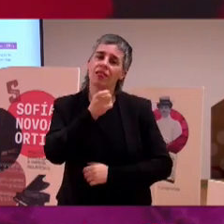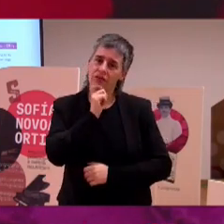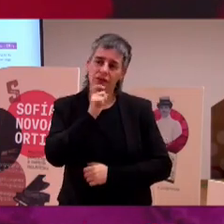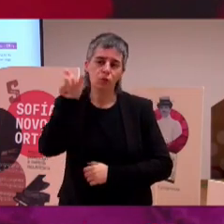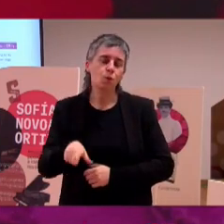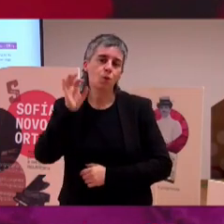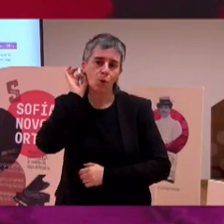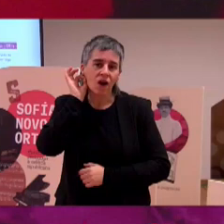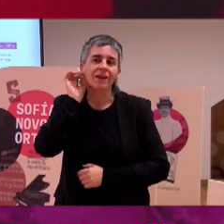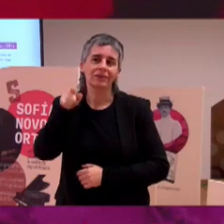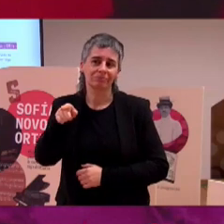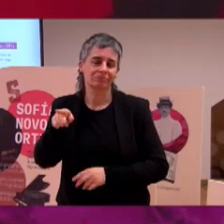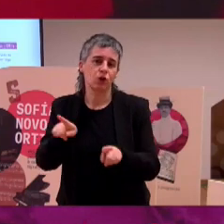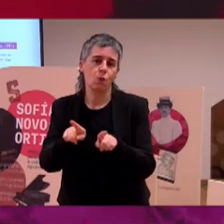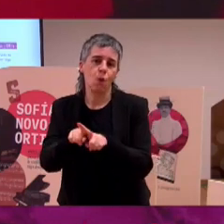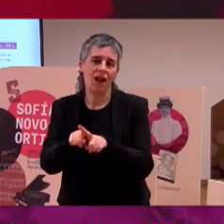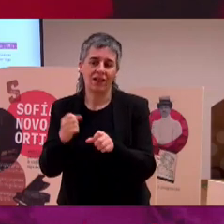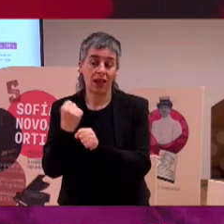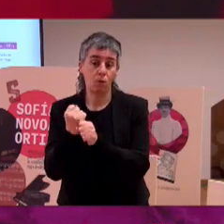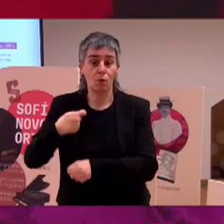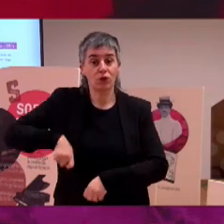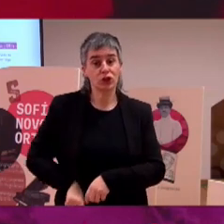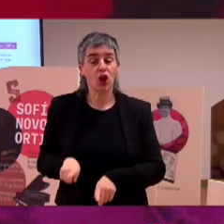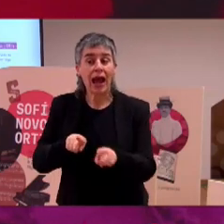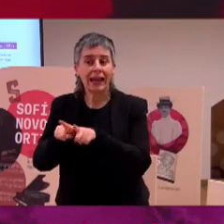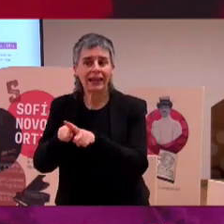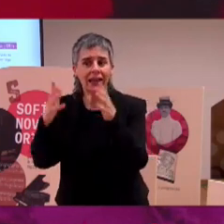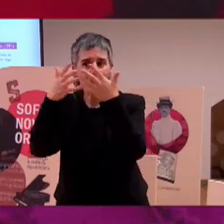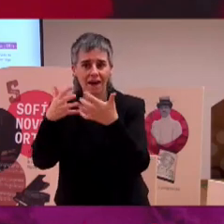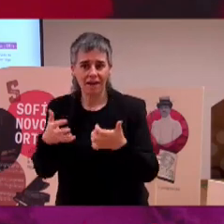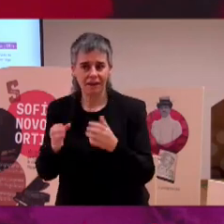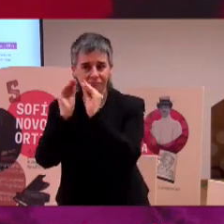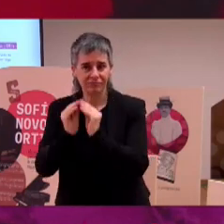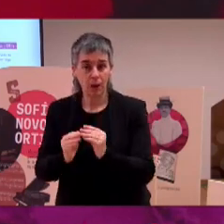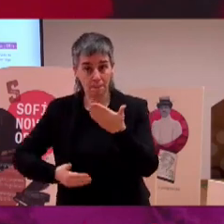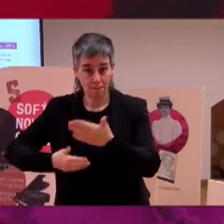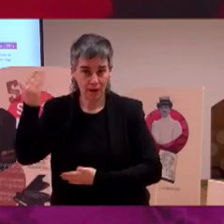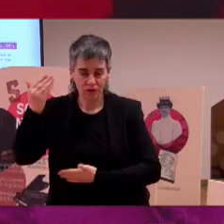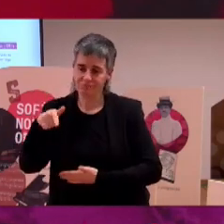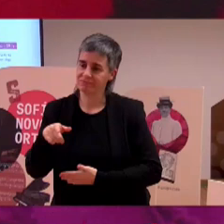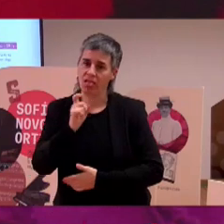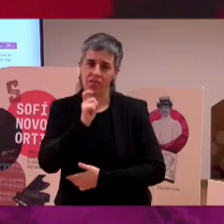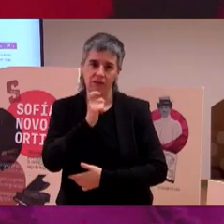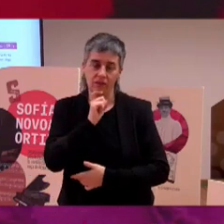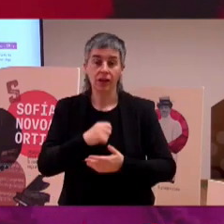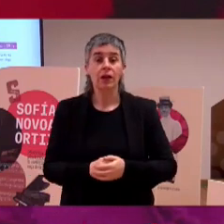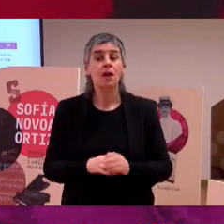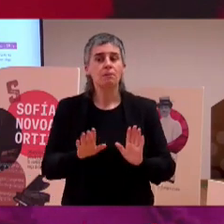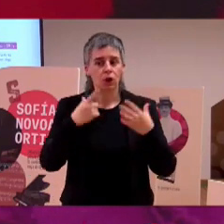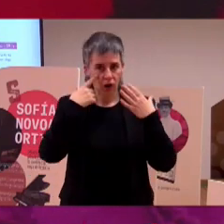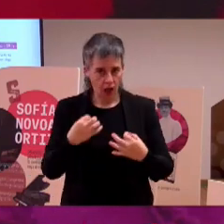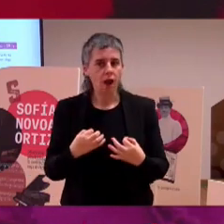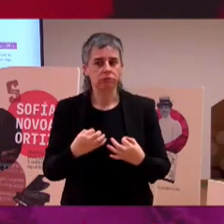muller fora crítica, que escribir a crítica nun periódico, non? Pero sí que realmente son realmente